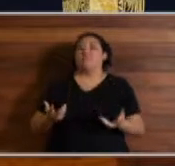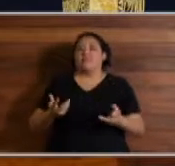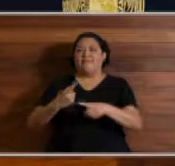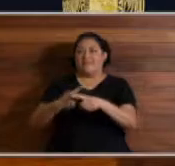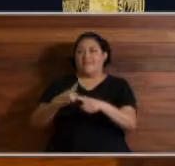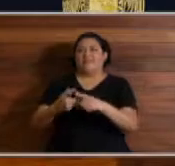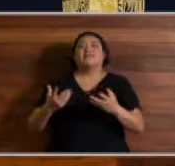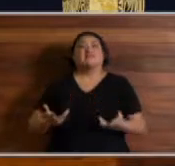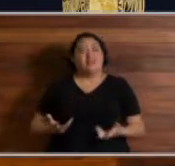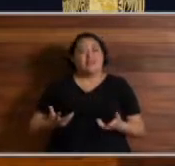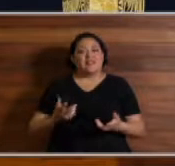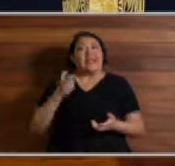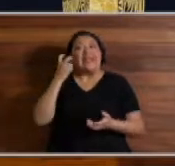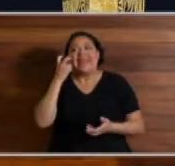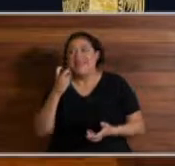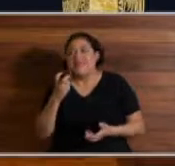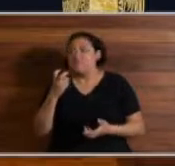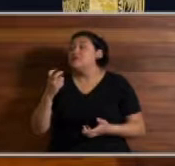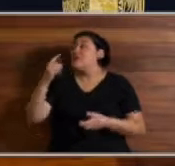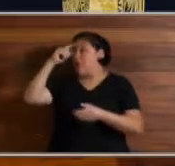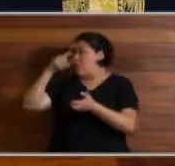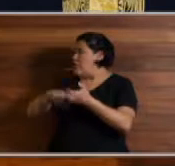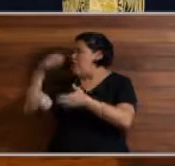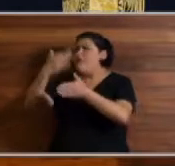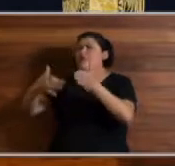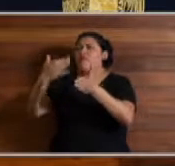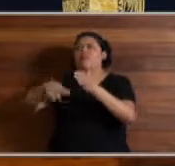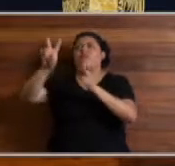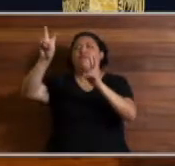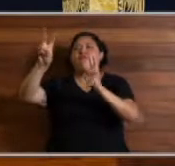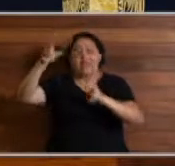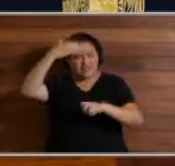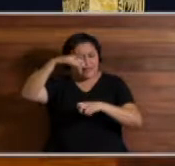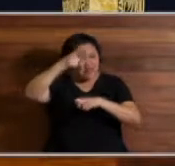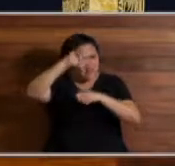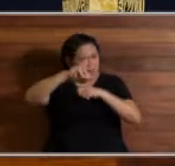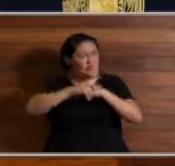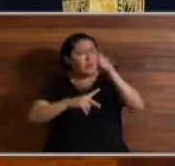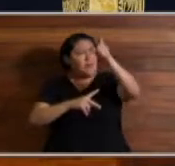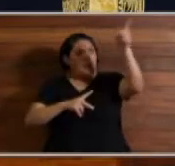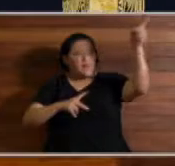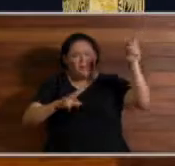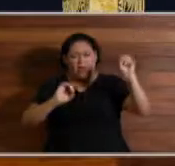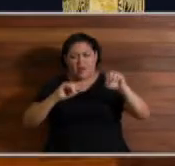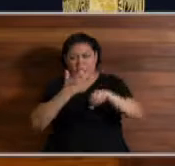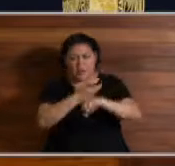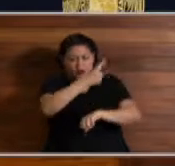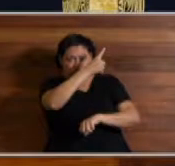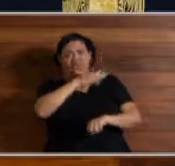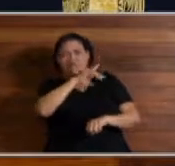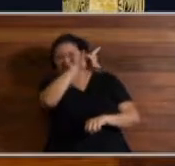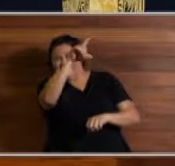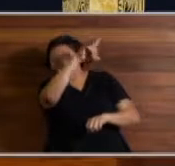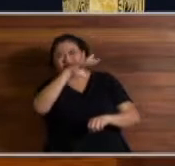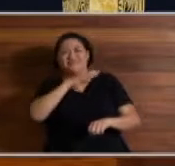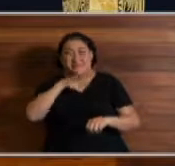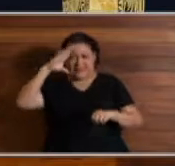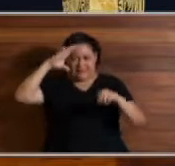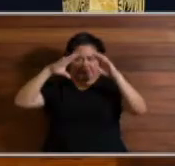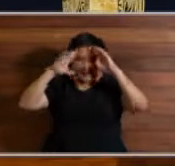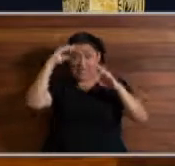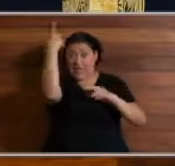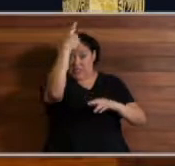Ustedes no han hablado de un tema que en Europa, en Estados Unidos, están considerando